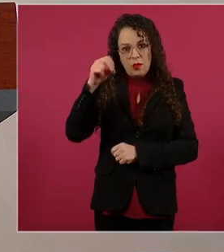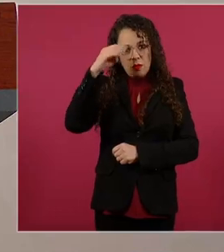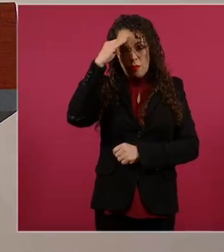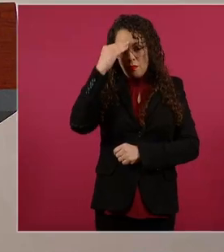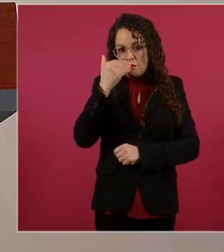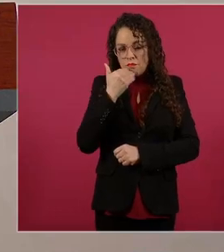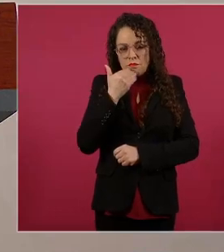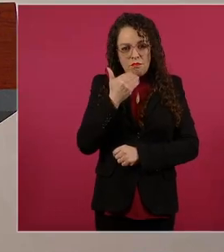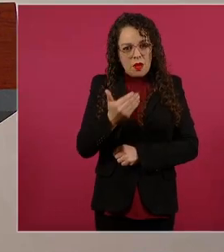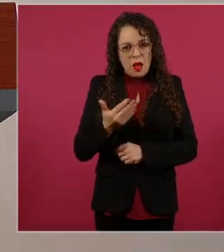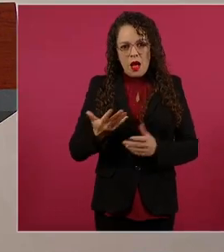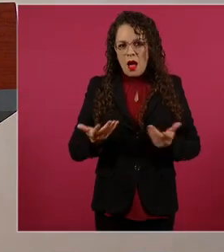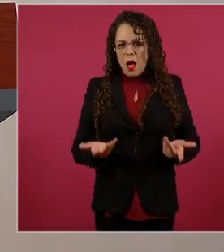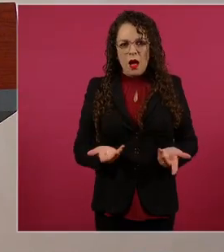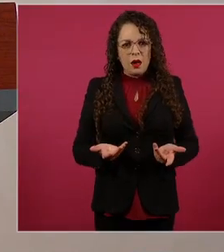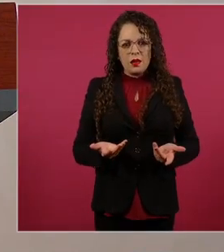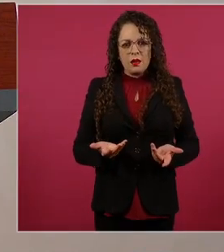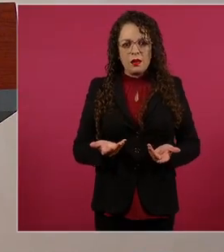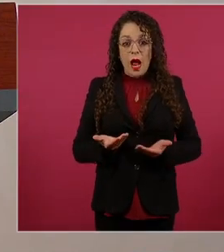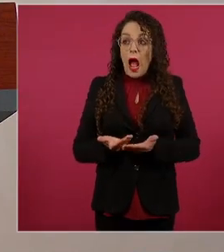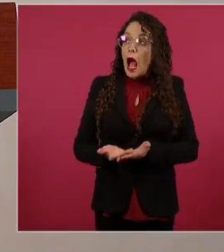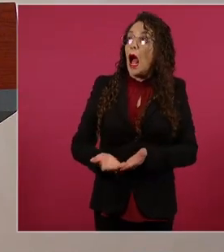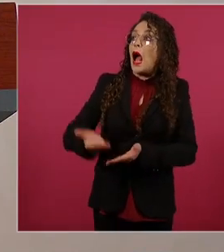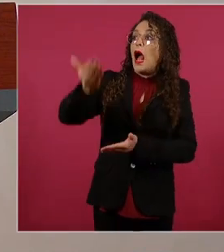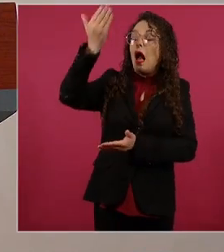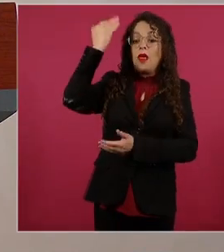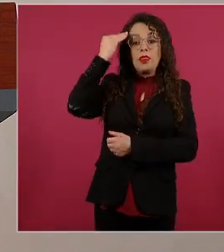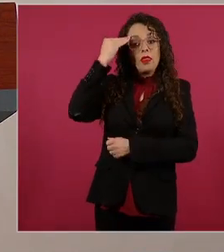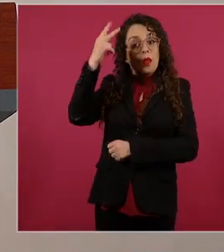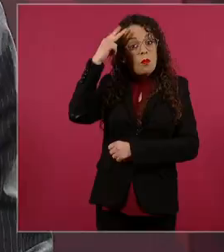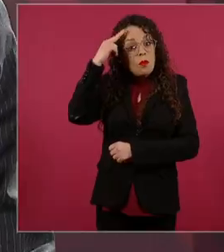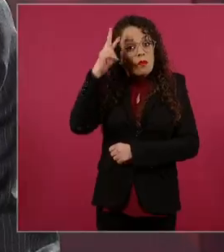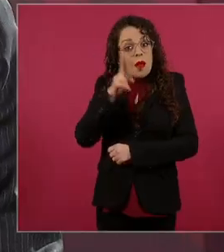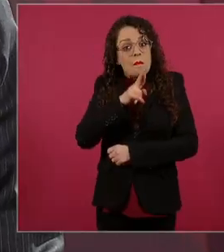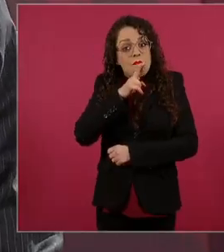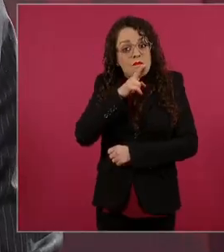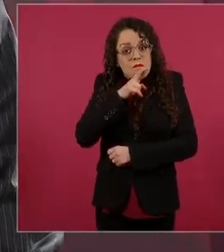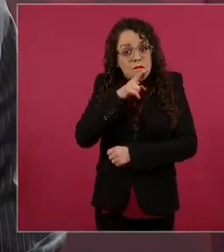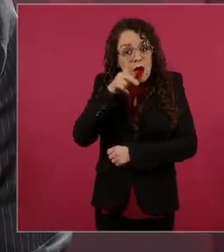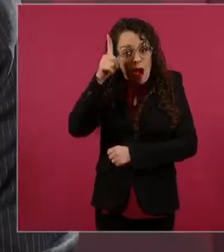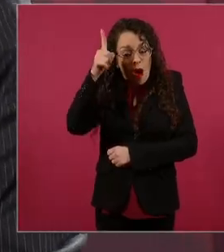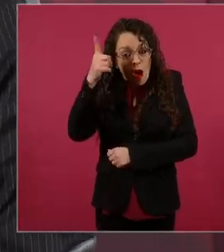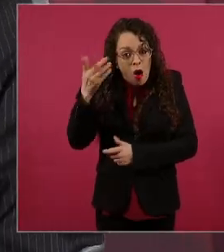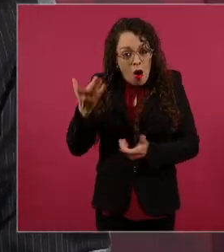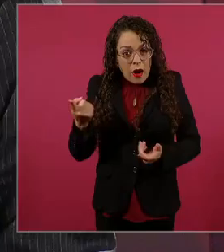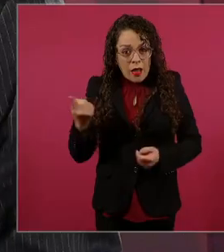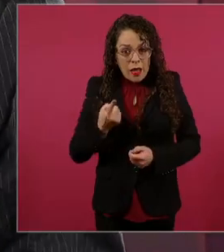mejor en la época del porfiriato que después de la revolución